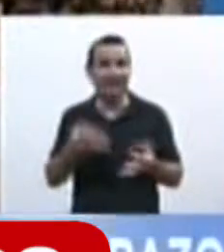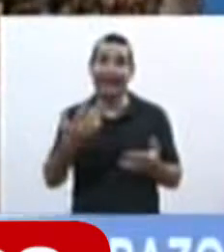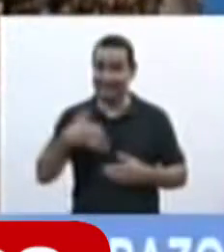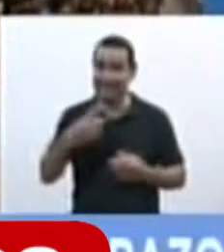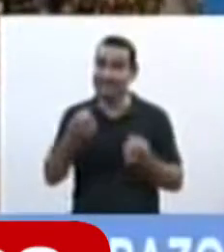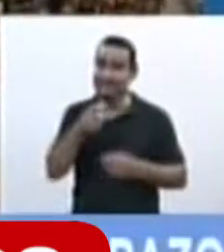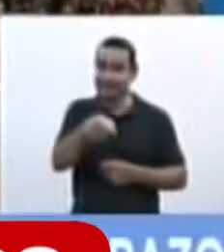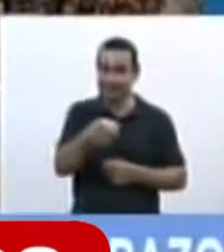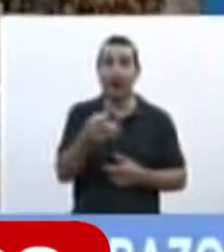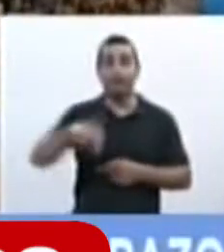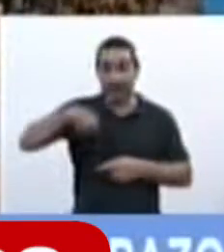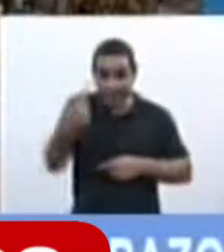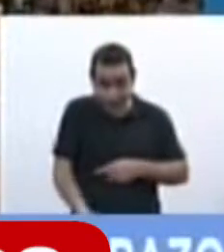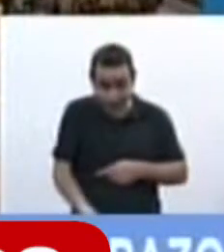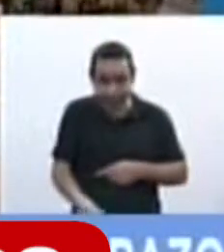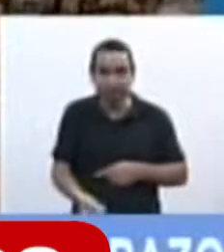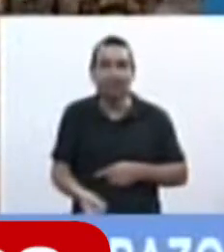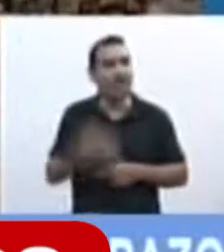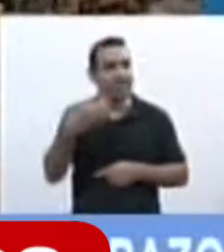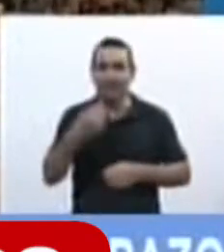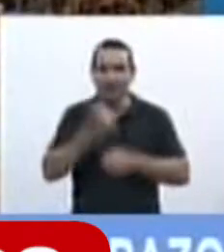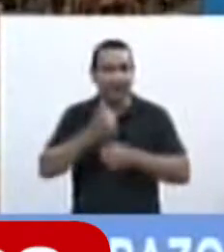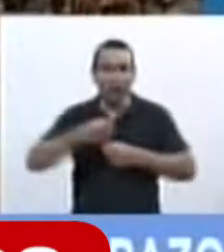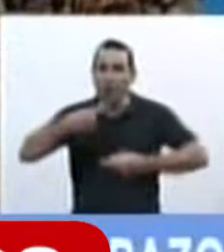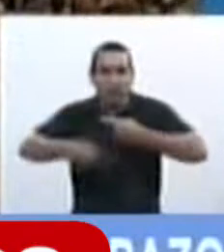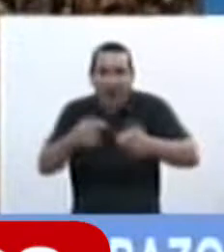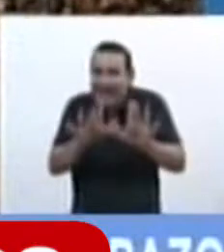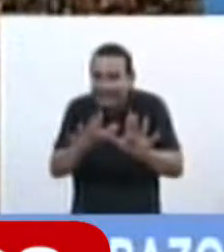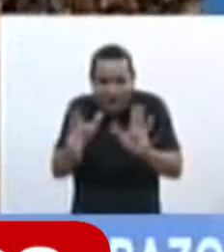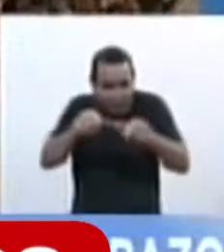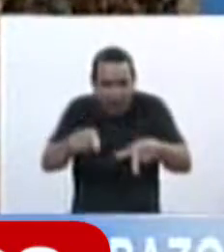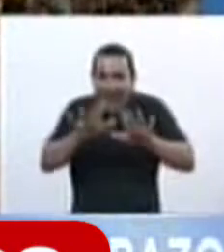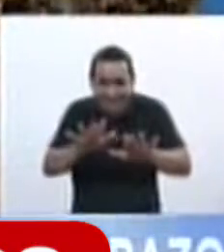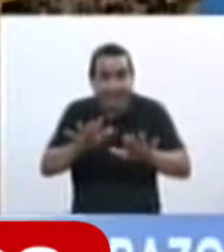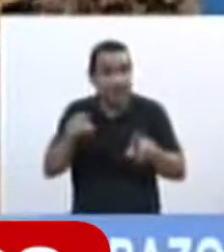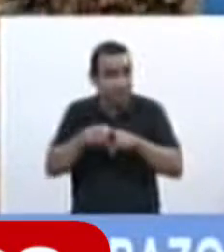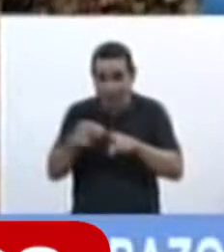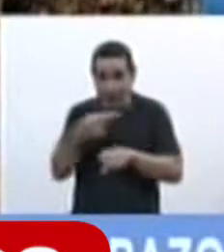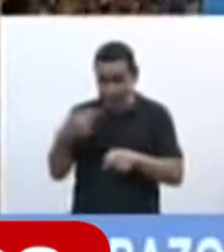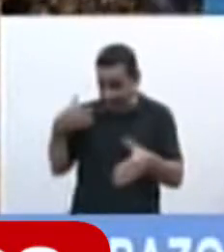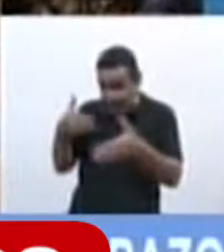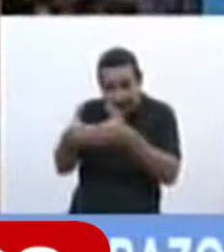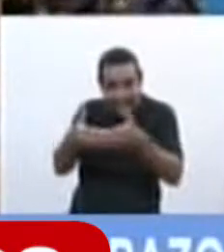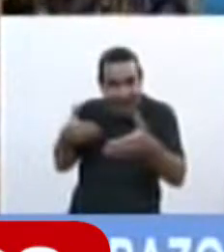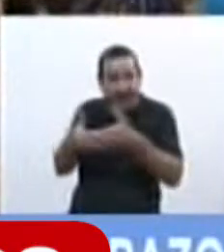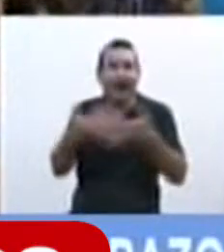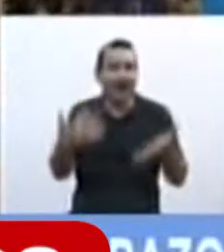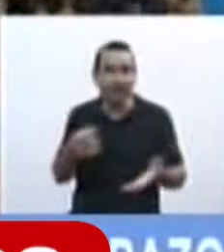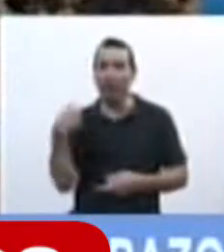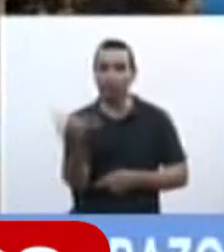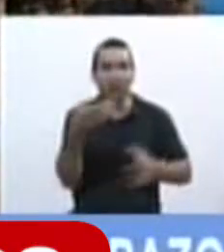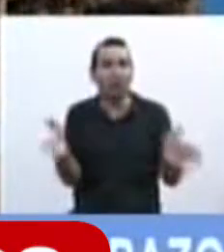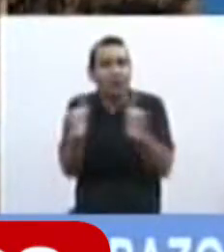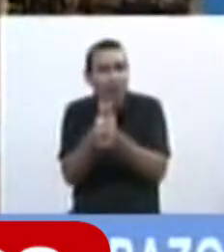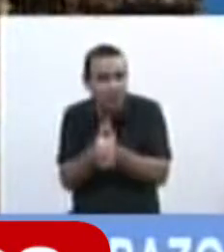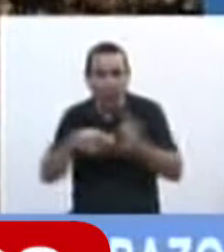necesita eso. Mañana mismo tenemos que seguir trabajando de esa forma, como lo hicimos estas semanas, para entre todos